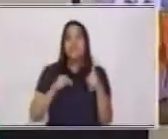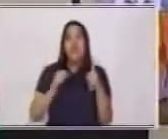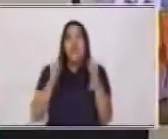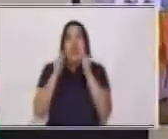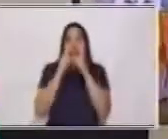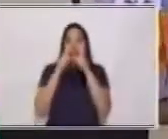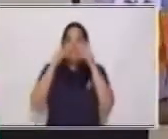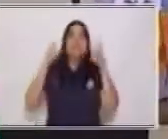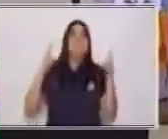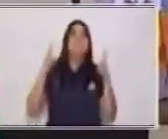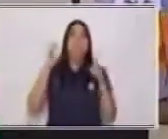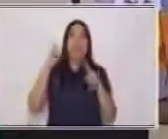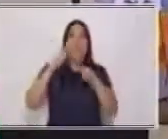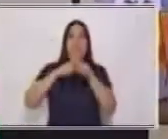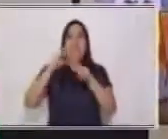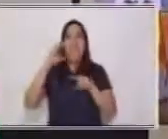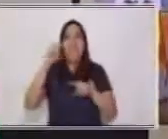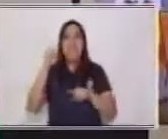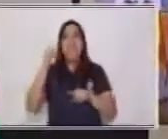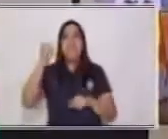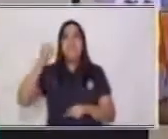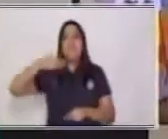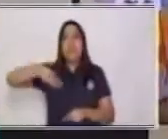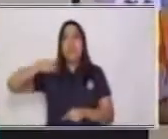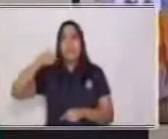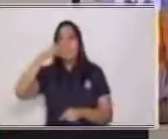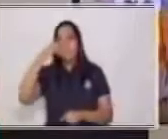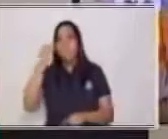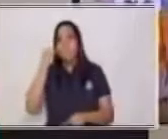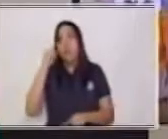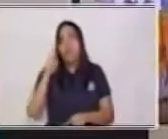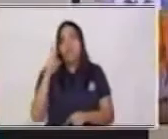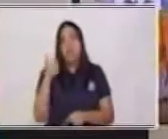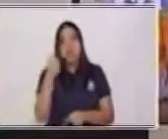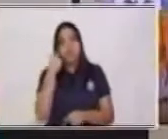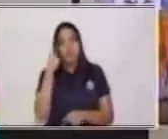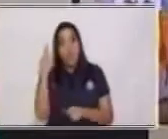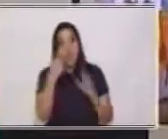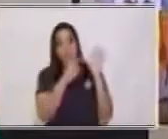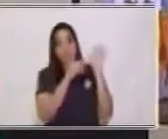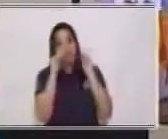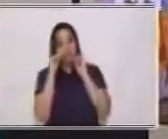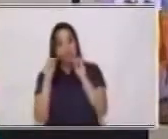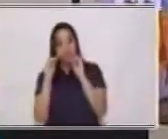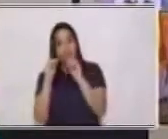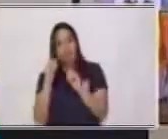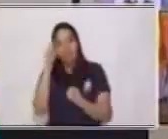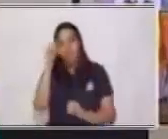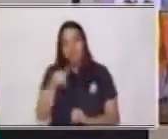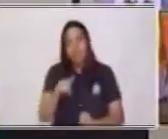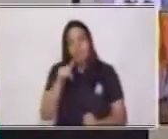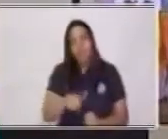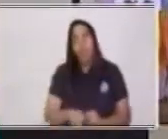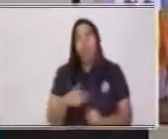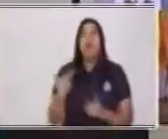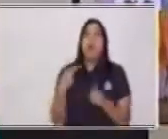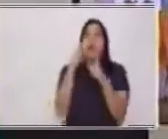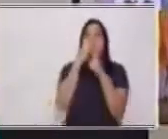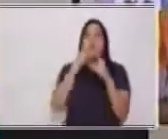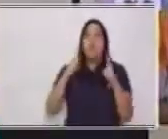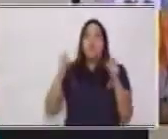exclamativa. Esta sería la primera oración que vamos a aprender el día de hoy. Sería una